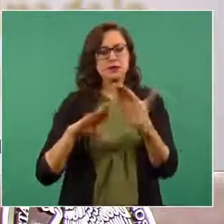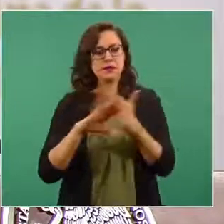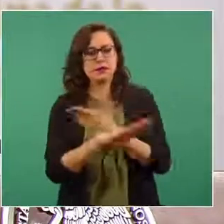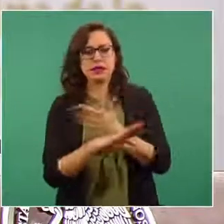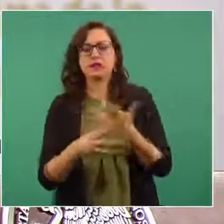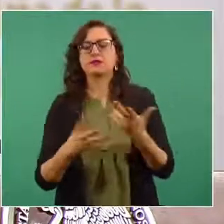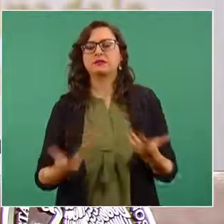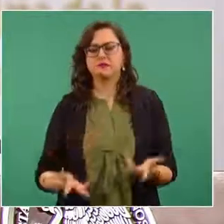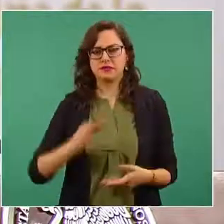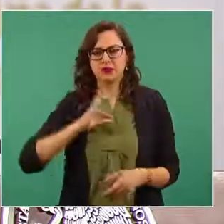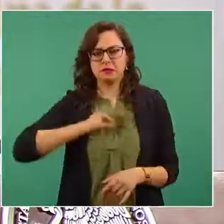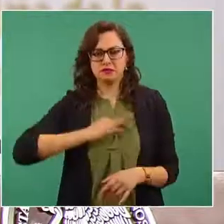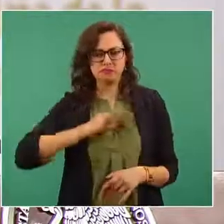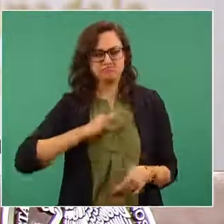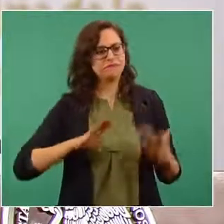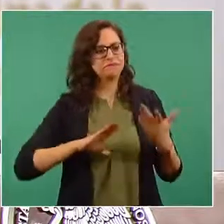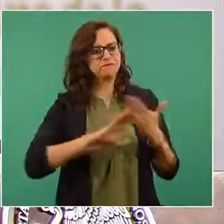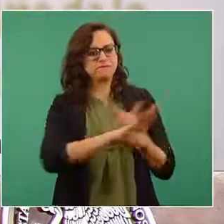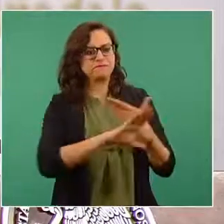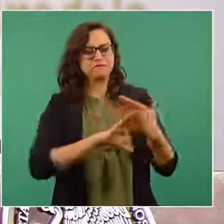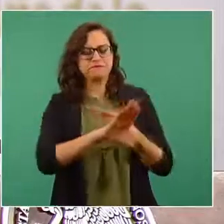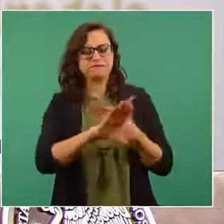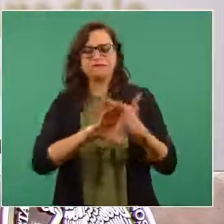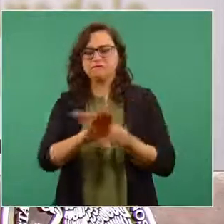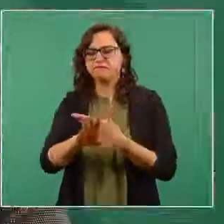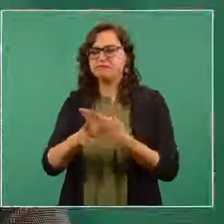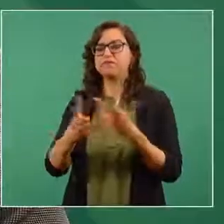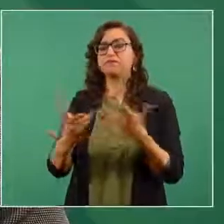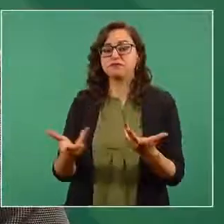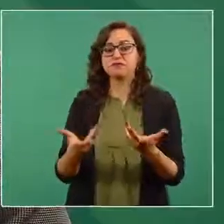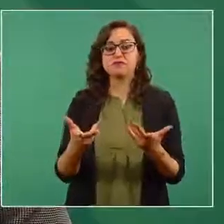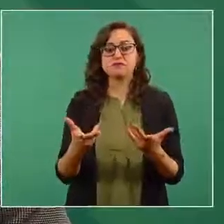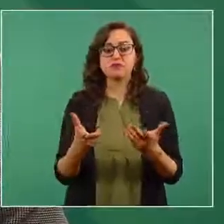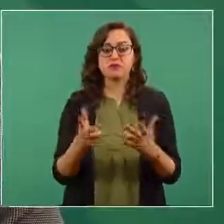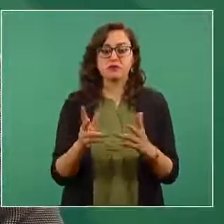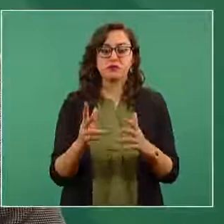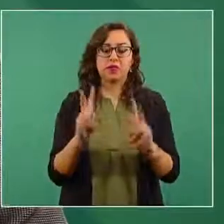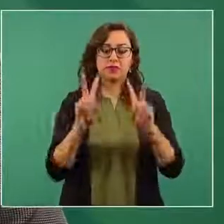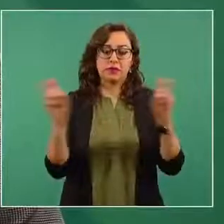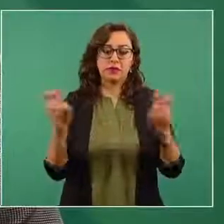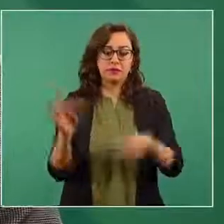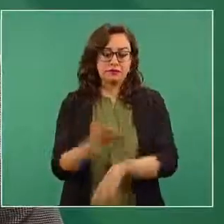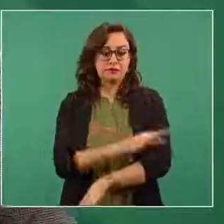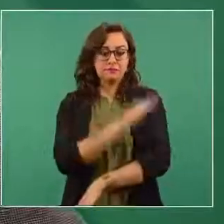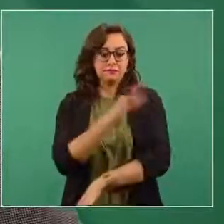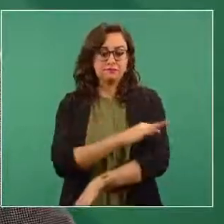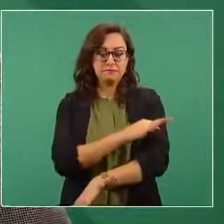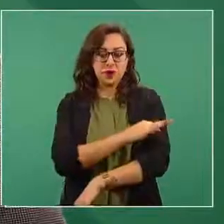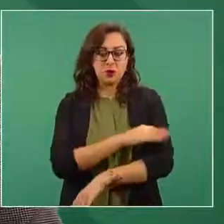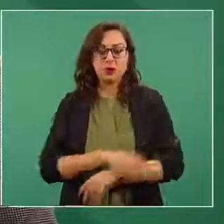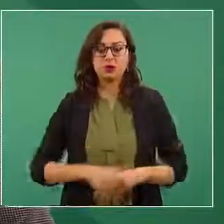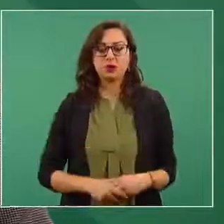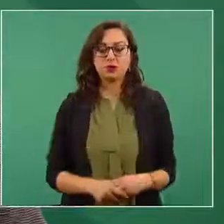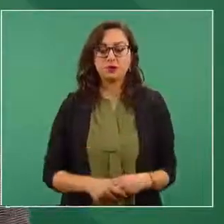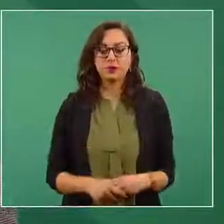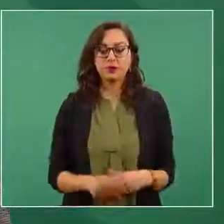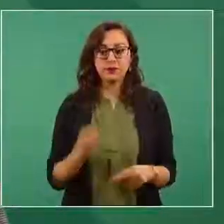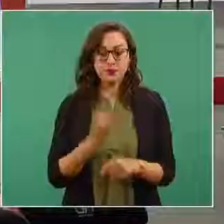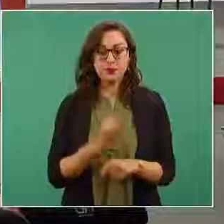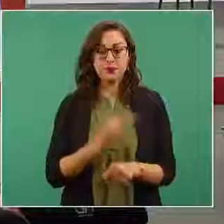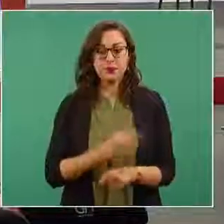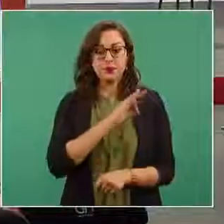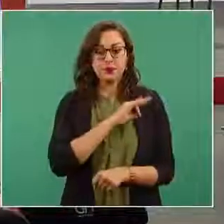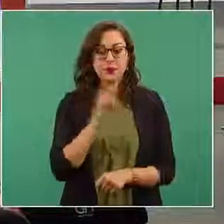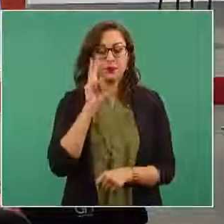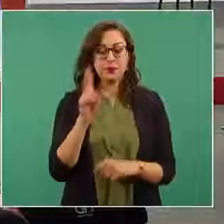estén debido a que es preventivo esto. Vamos a ver el avance de la vacunación. La primera imagen, si ustedes